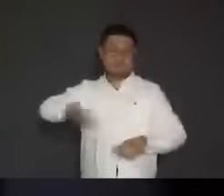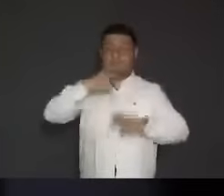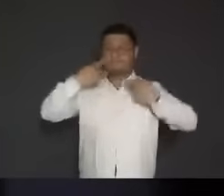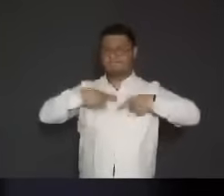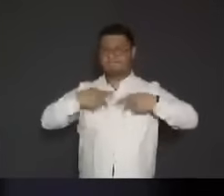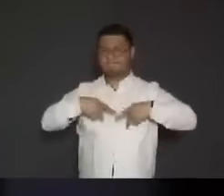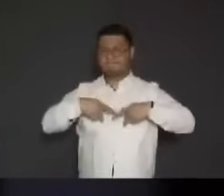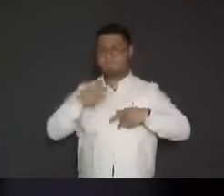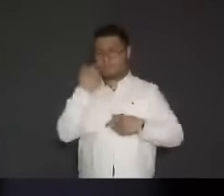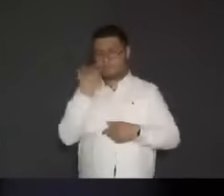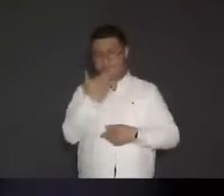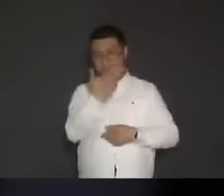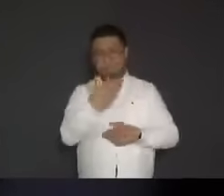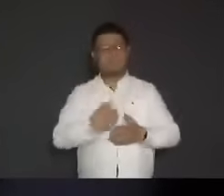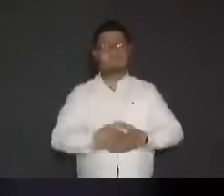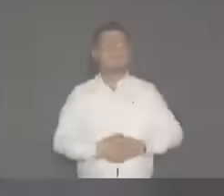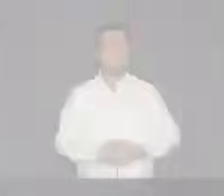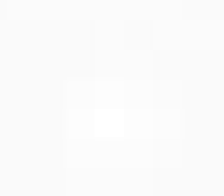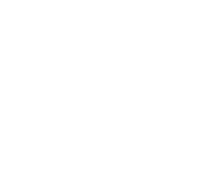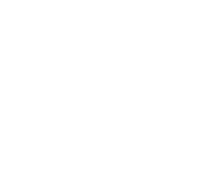del segmento 1.